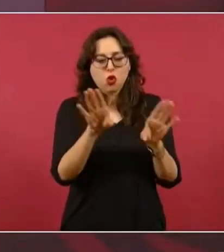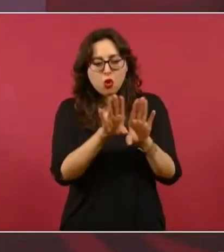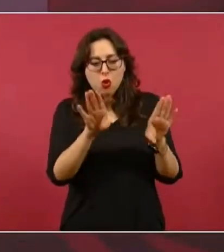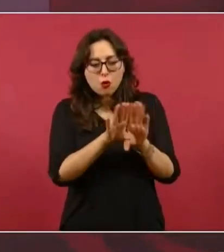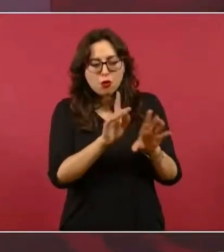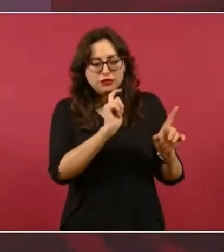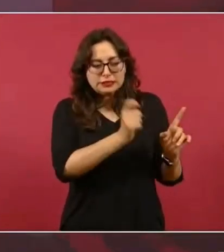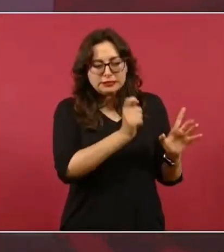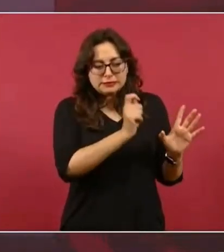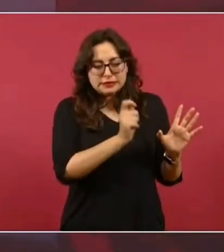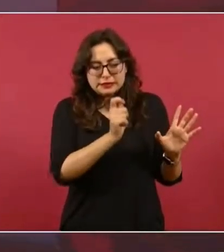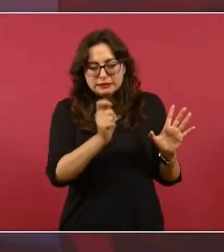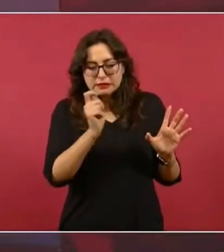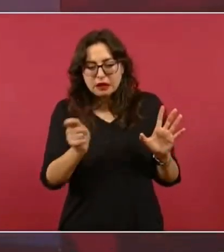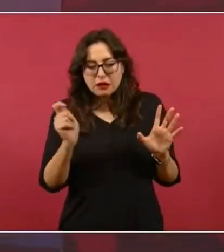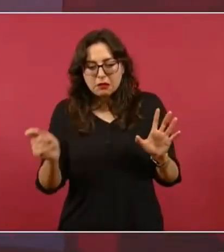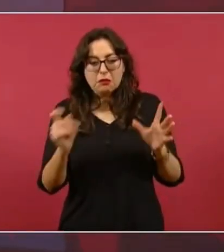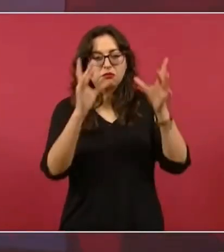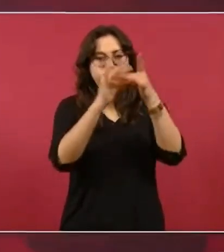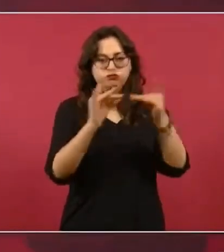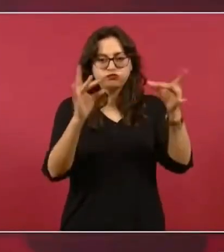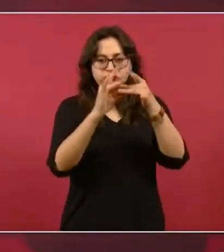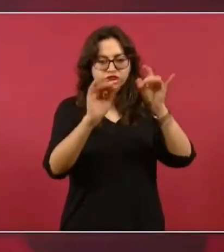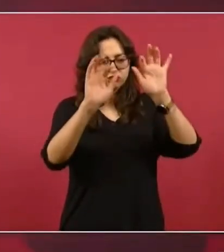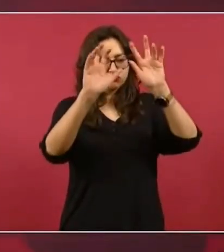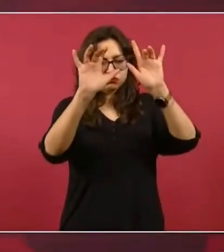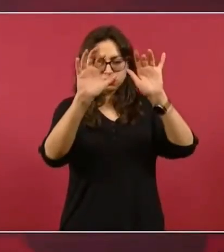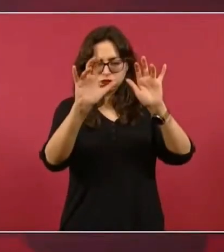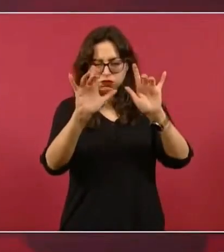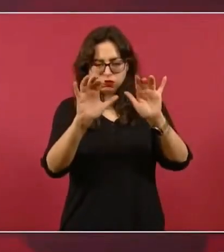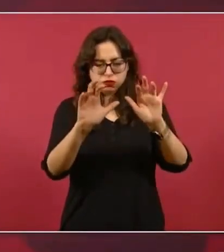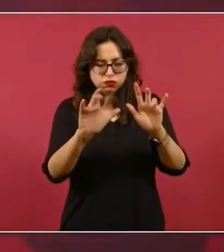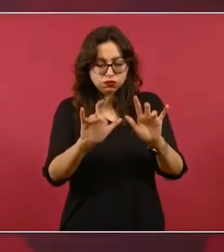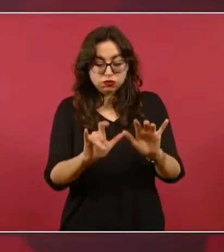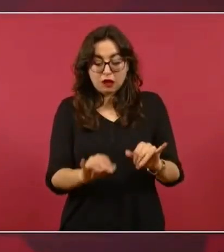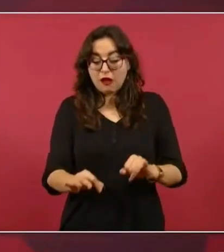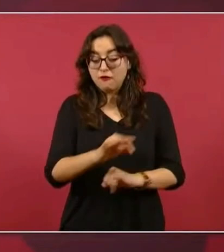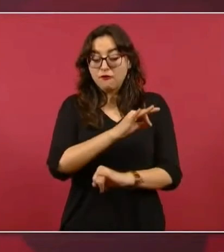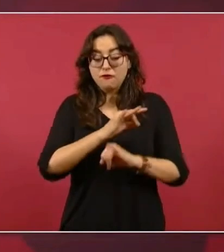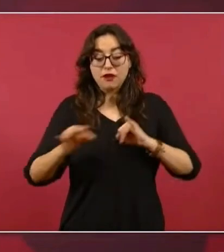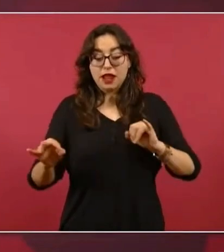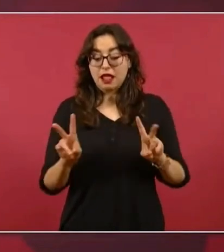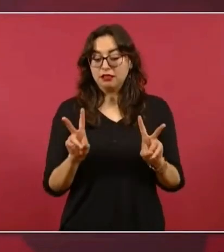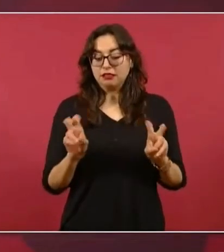de la corrupción o de los corruptos. Decía,